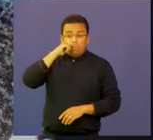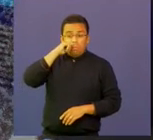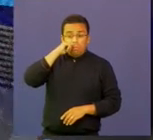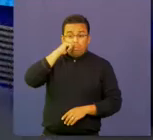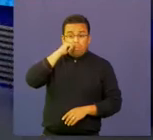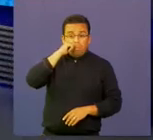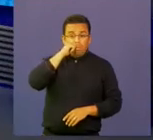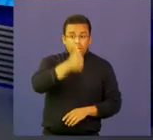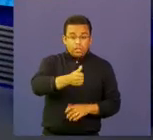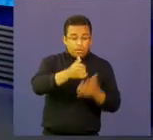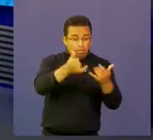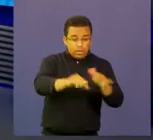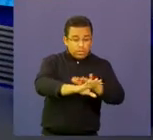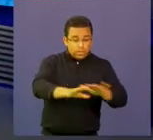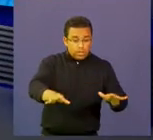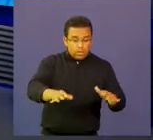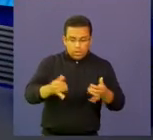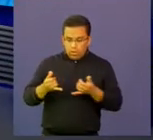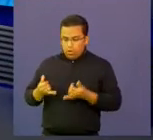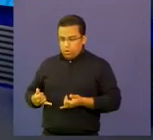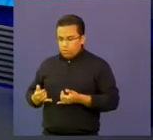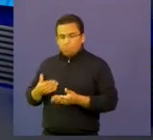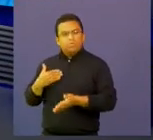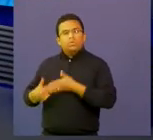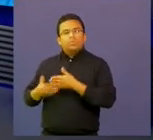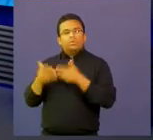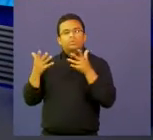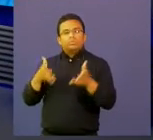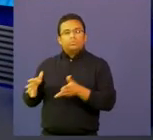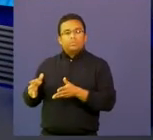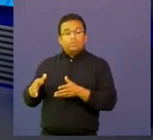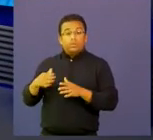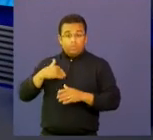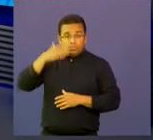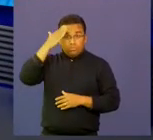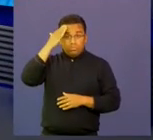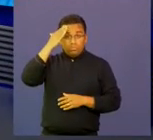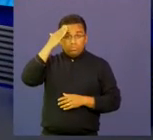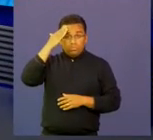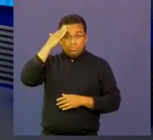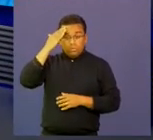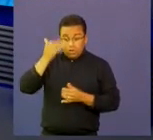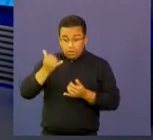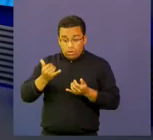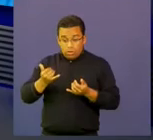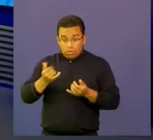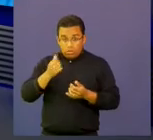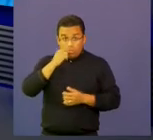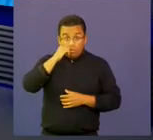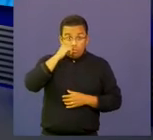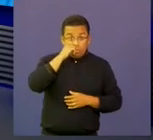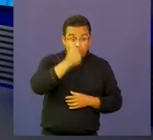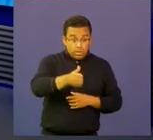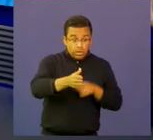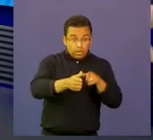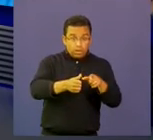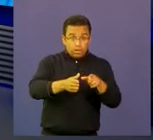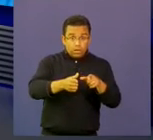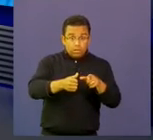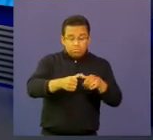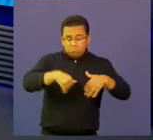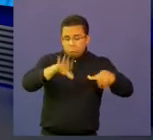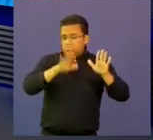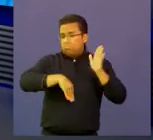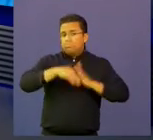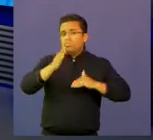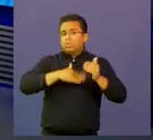sembraría un árbol. Aunque supiera que el mundo se acaba mañana, aún así hoy yo sembraría un árbol. O sea, si el mundo se acaba mañana, yo